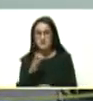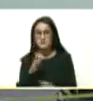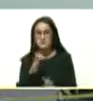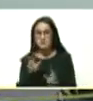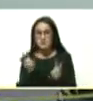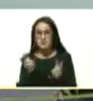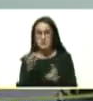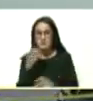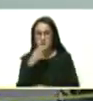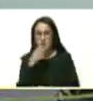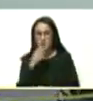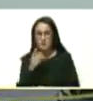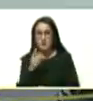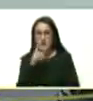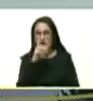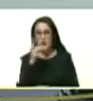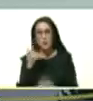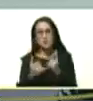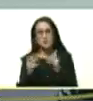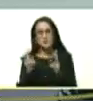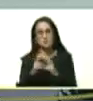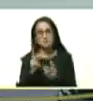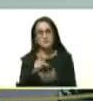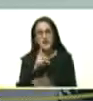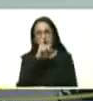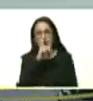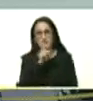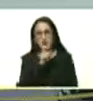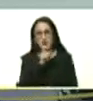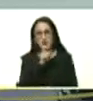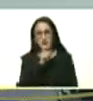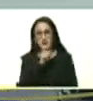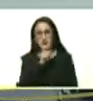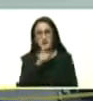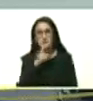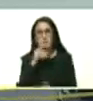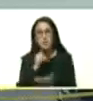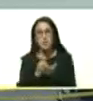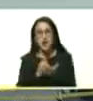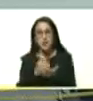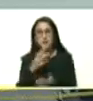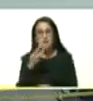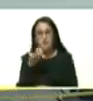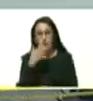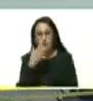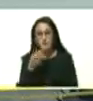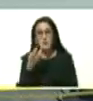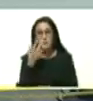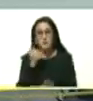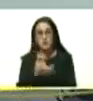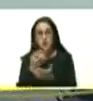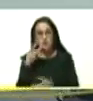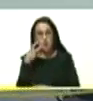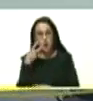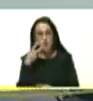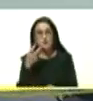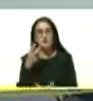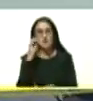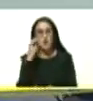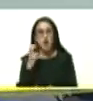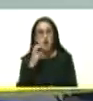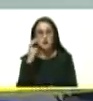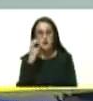último encuentro con Qatar, quieren que llevemos frutas porque probaron nuestra fruta, nuestro café, nuestro chocolate, quieren que inundemos